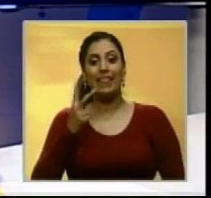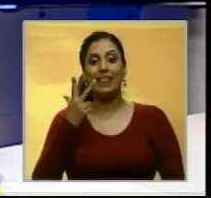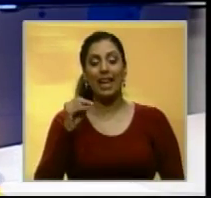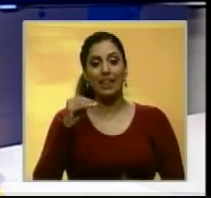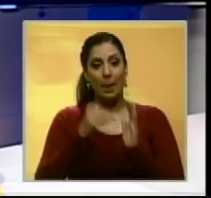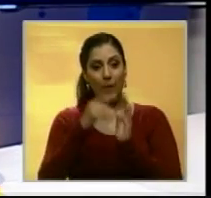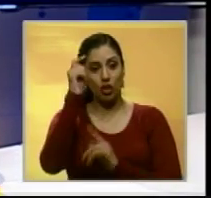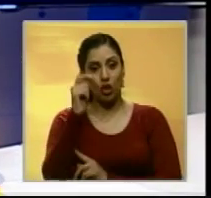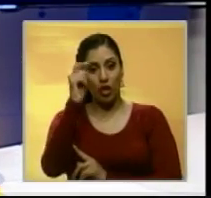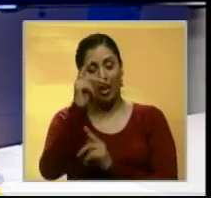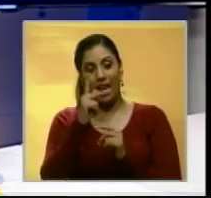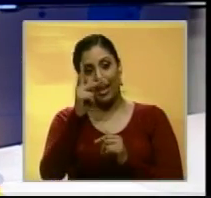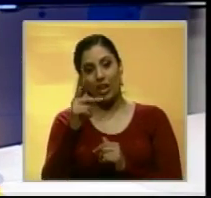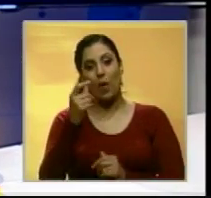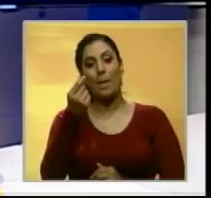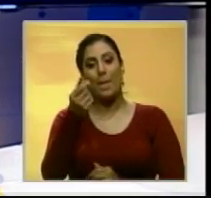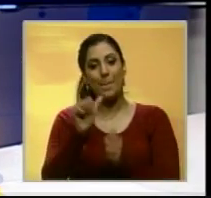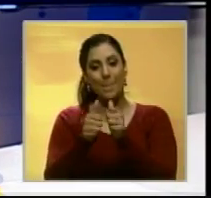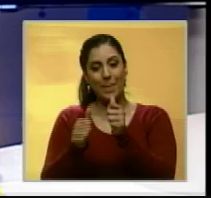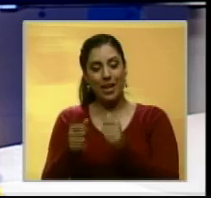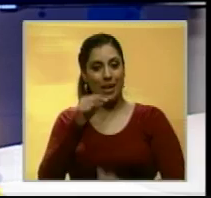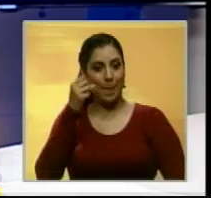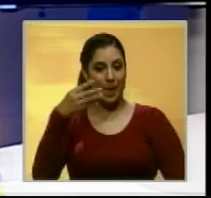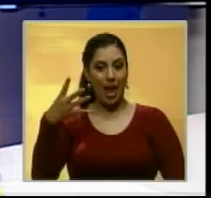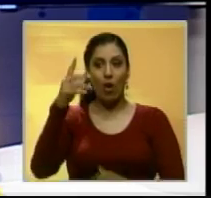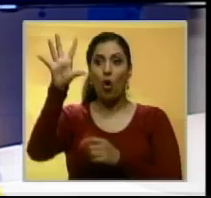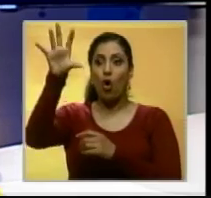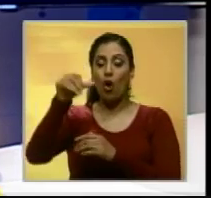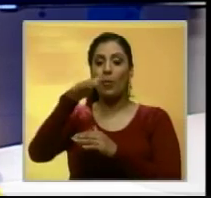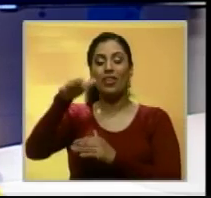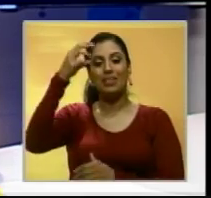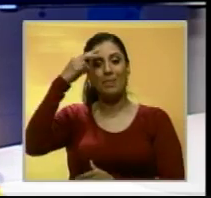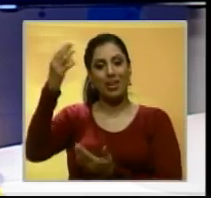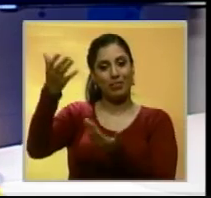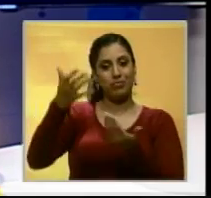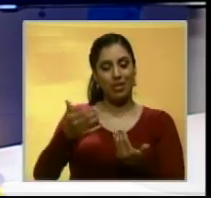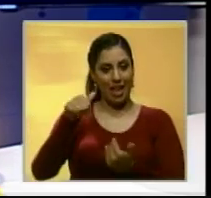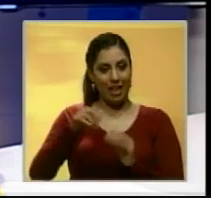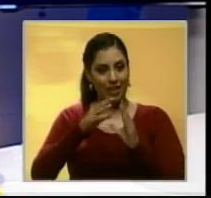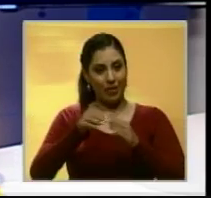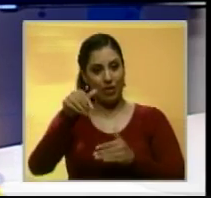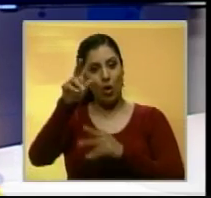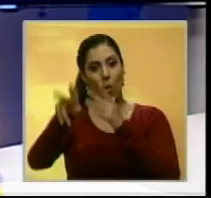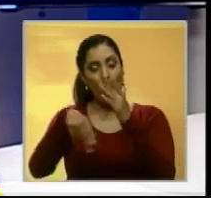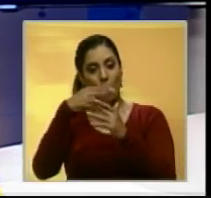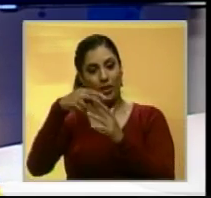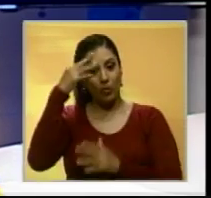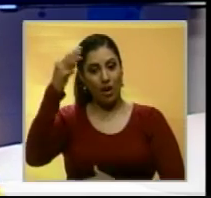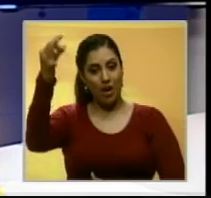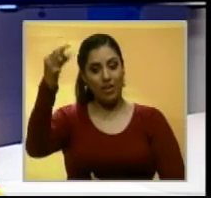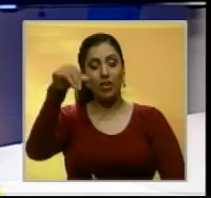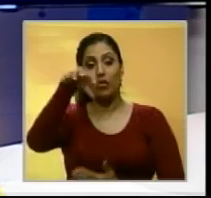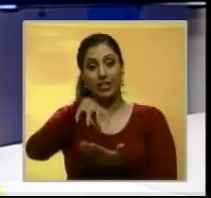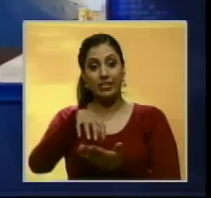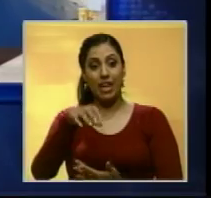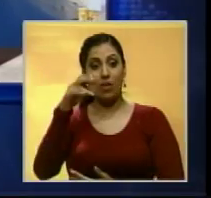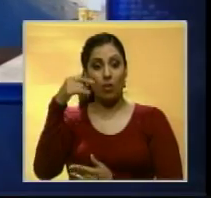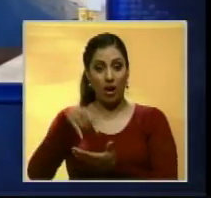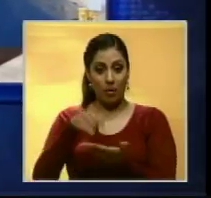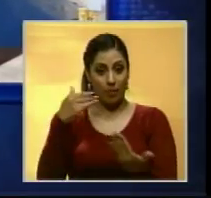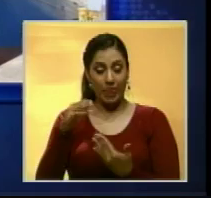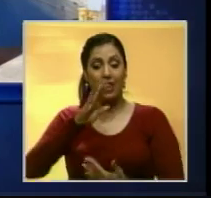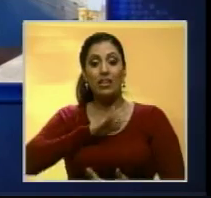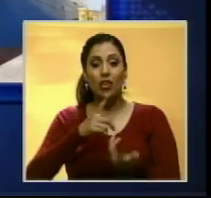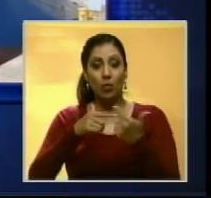30.000 toneladas métricas de maíz blanco provenientes de México fueron descargadas en el puerto de Puerto Cabello, en el estado Carabobo. La mercancía